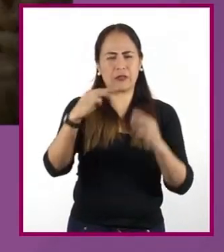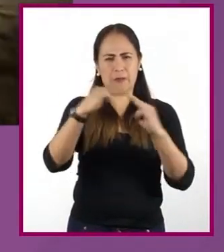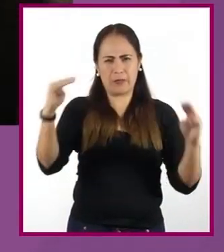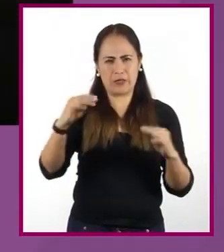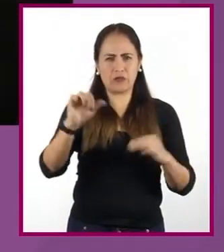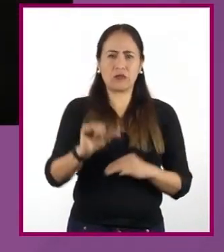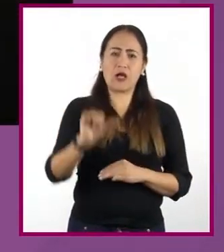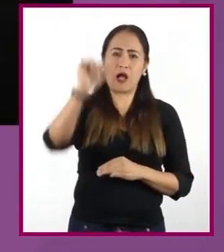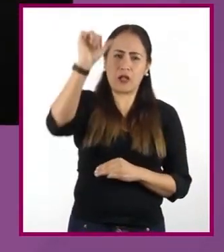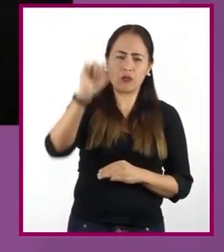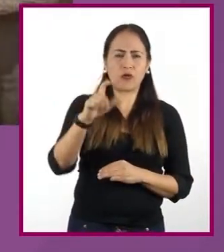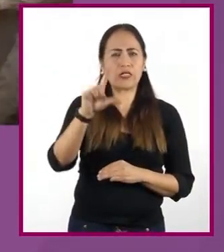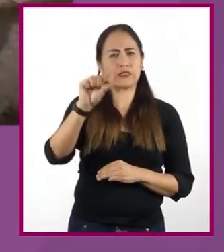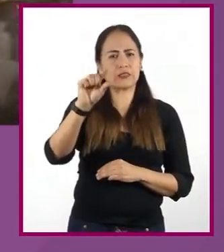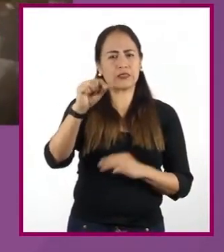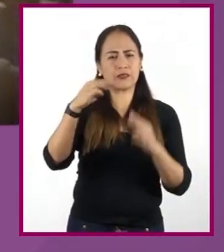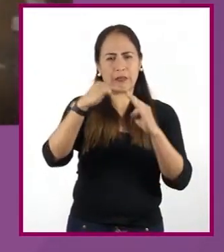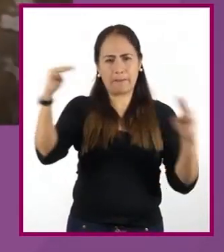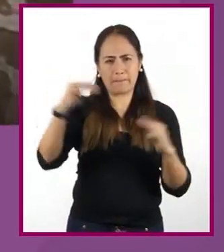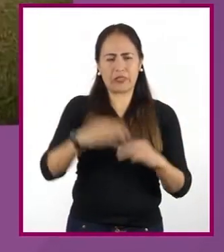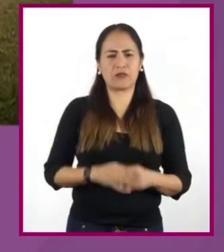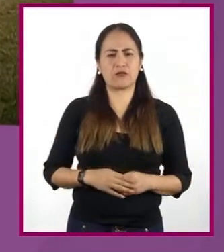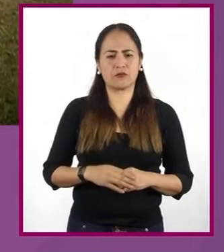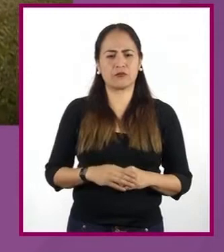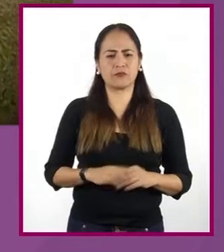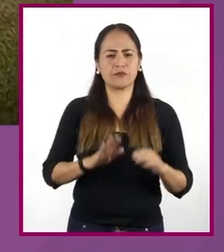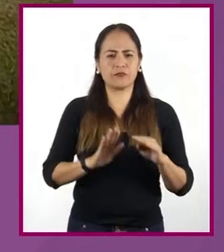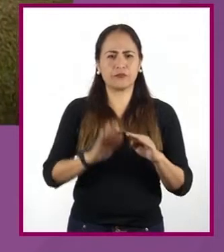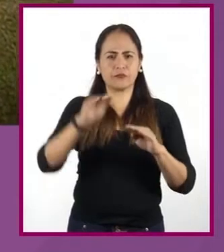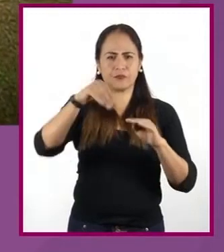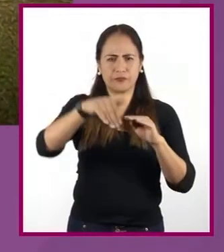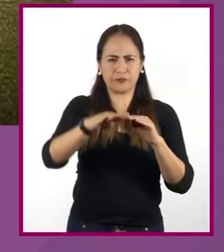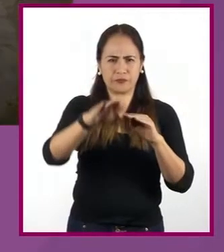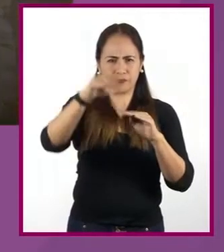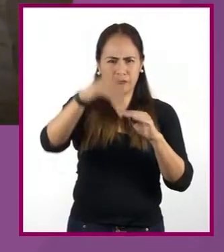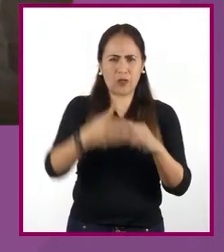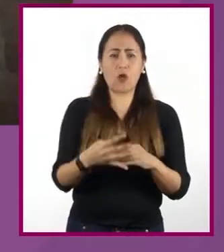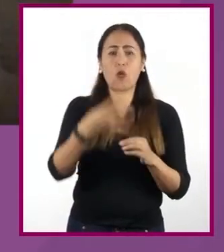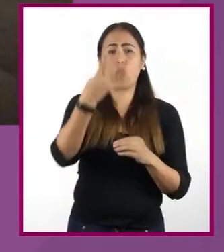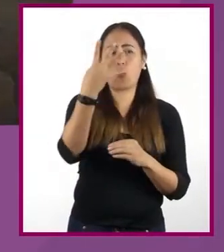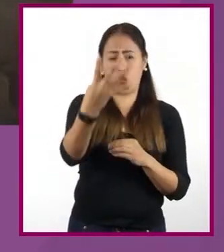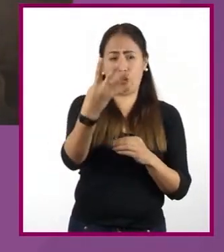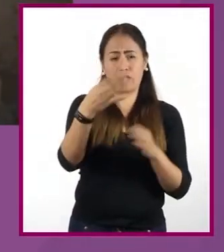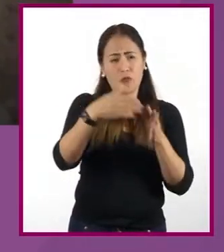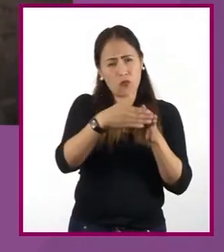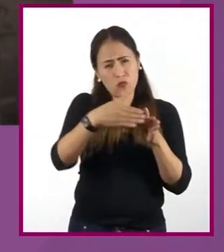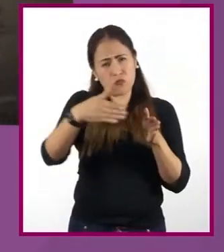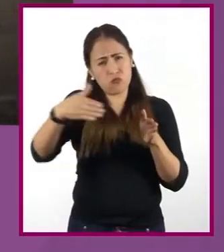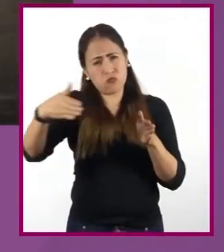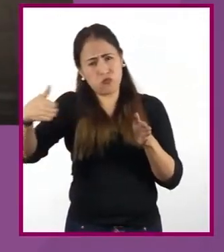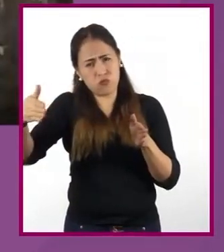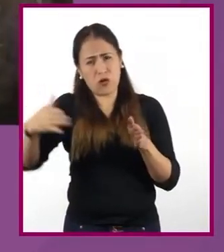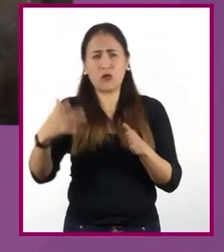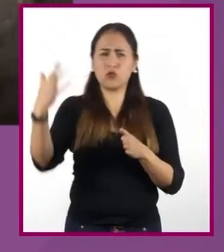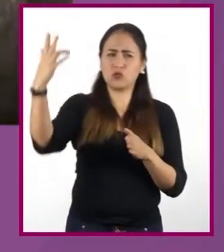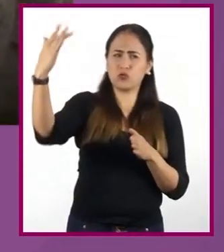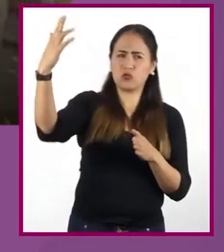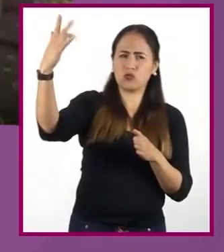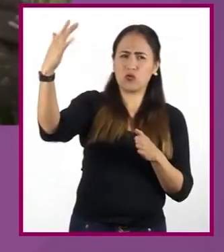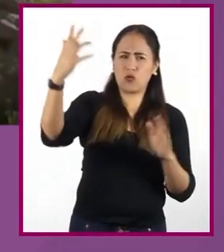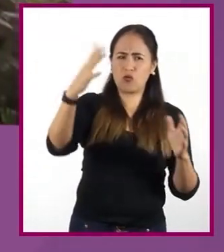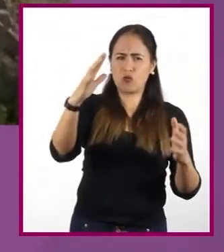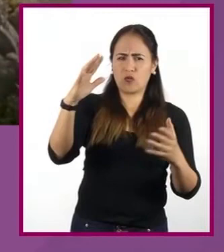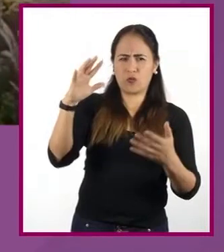70. Las 4 primeras plataformas son alargadas, siguiendo el camino del sol.